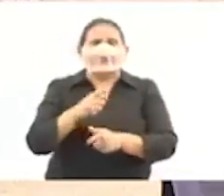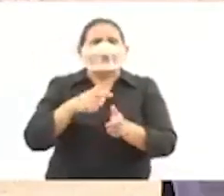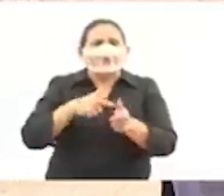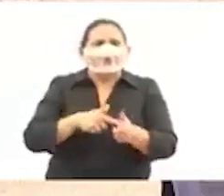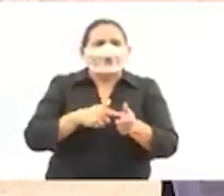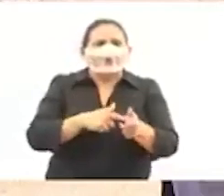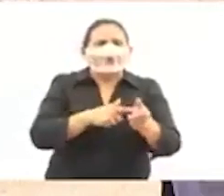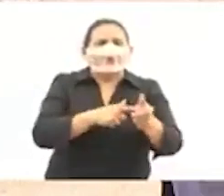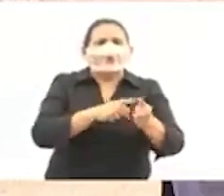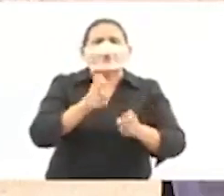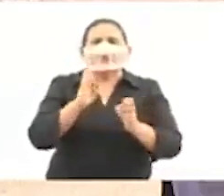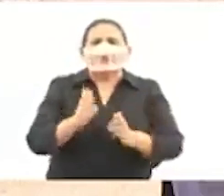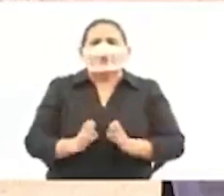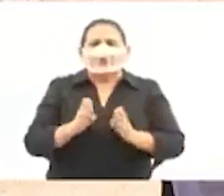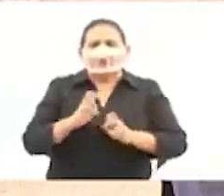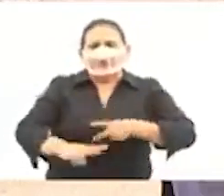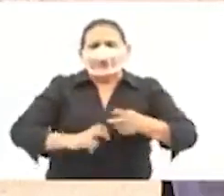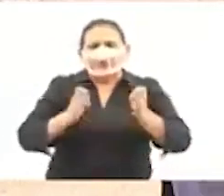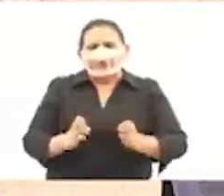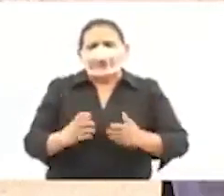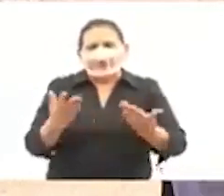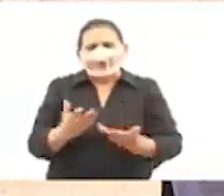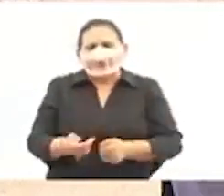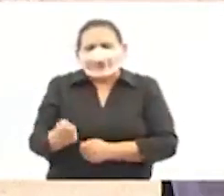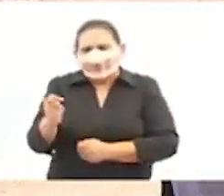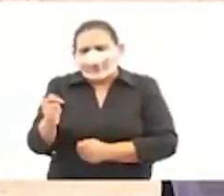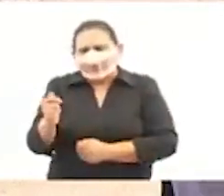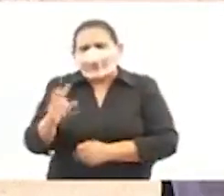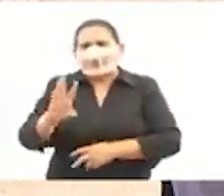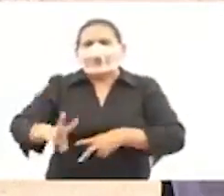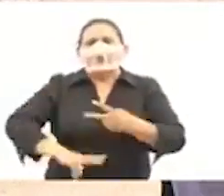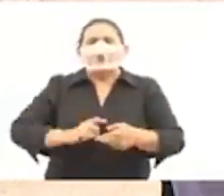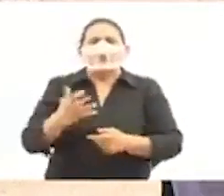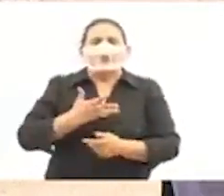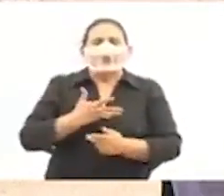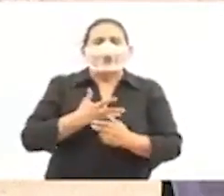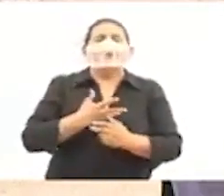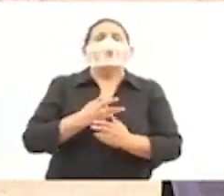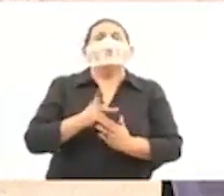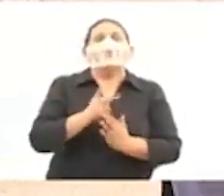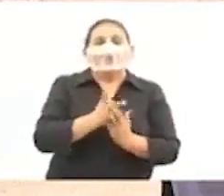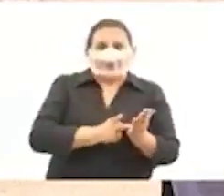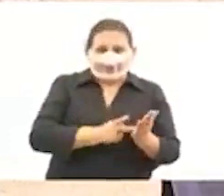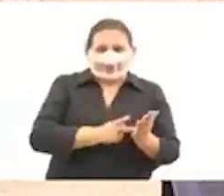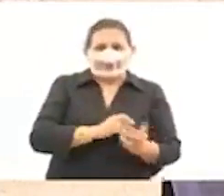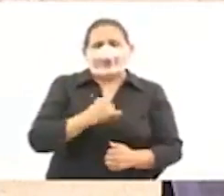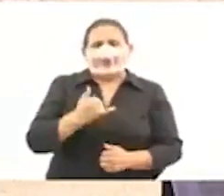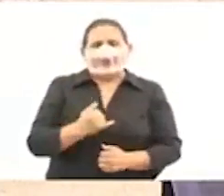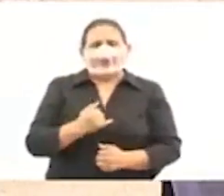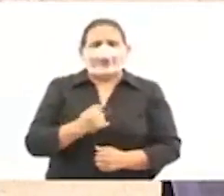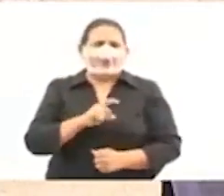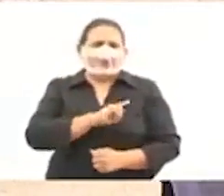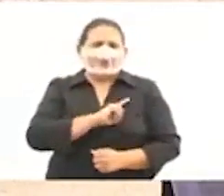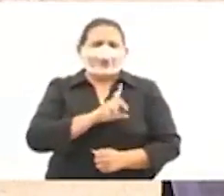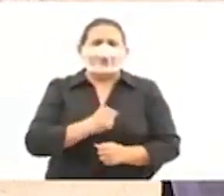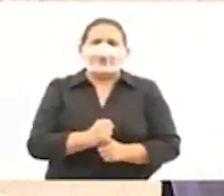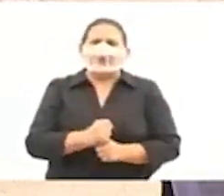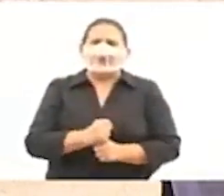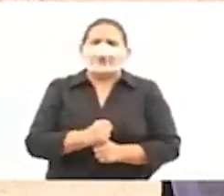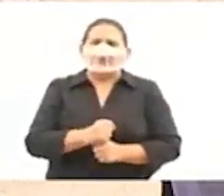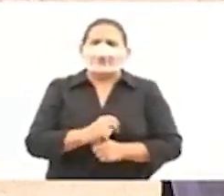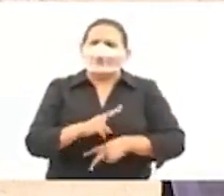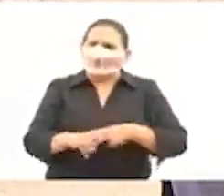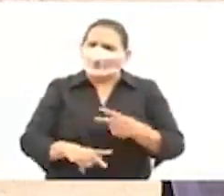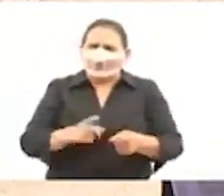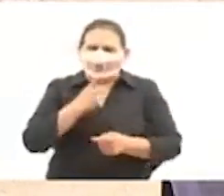firmes y se van a estar realizando poco a poco conforme ya se tenía planeado solamente para ratificar lo que